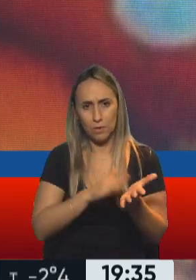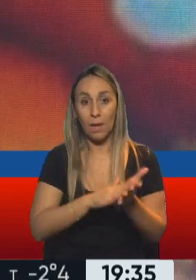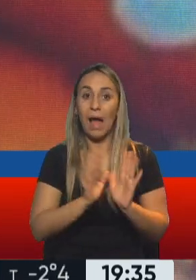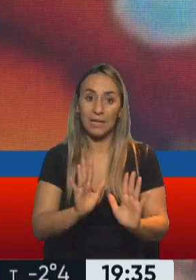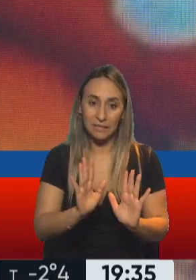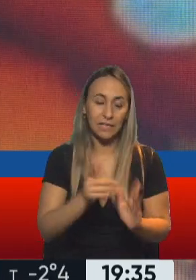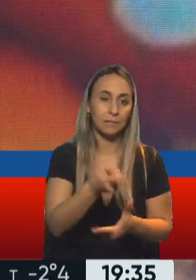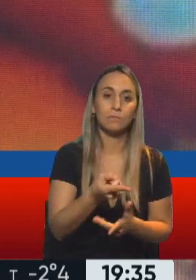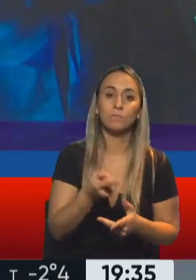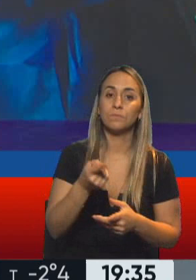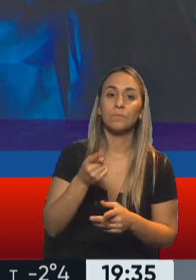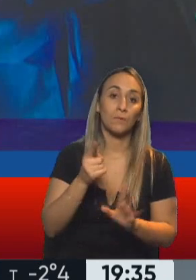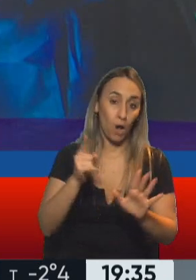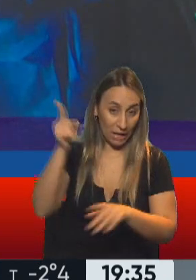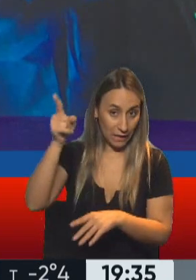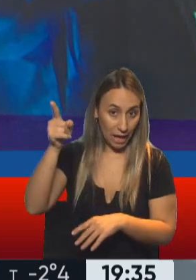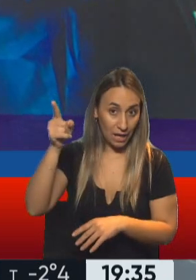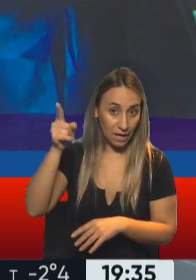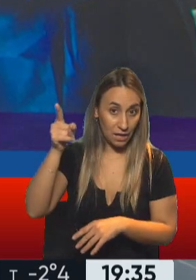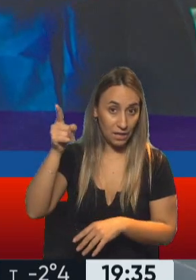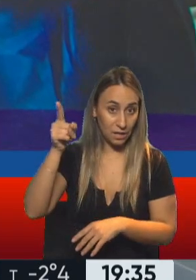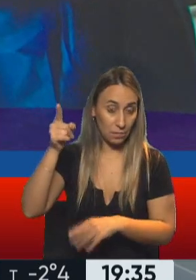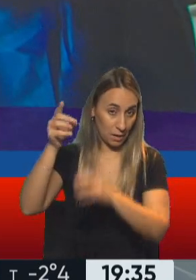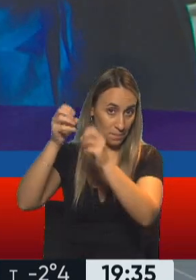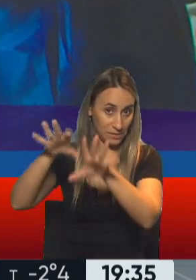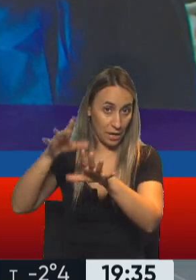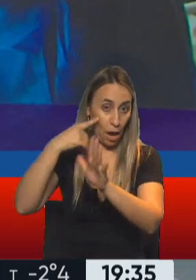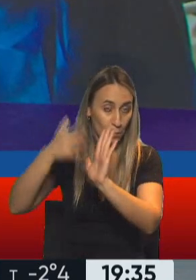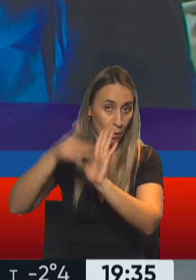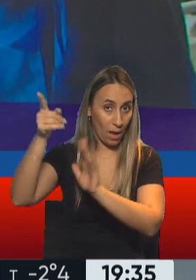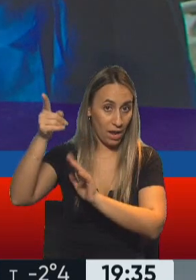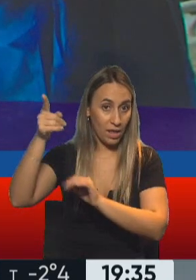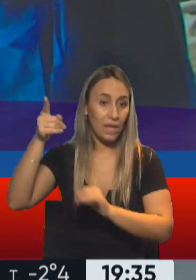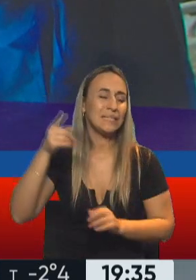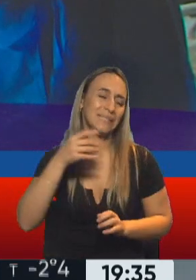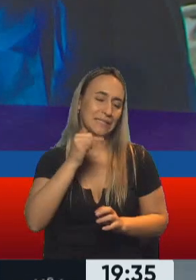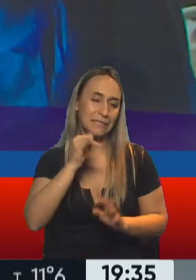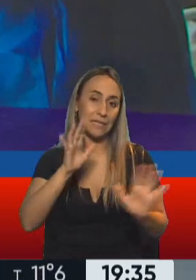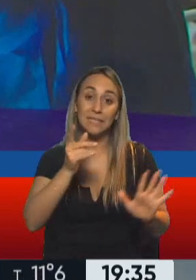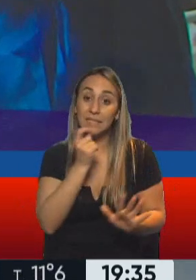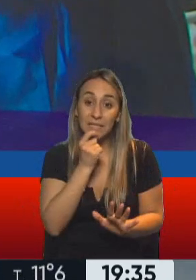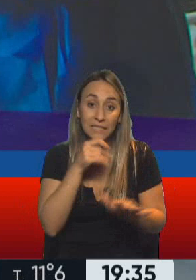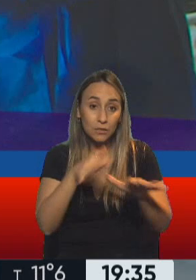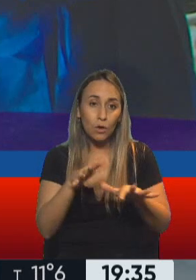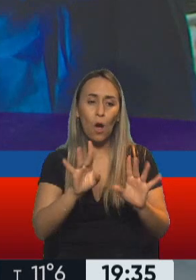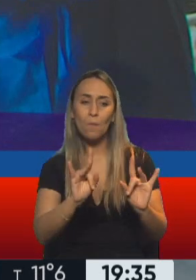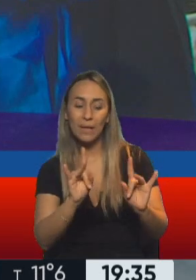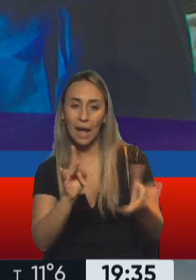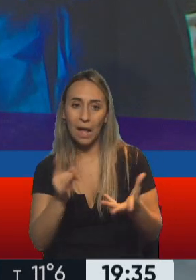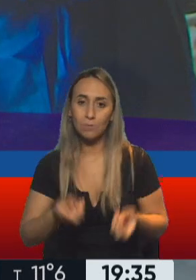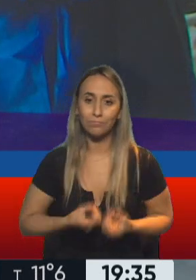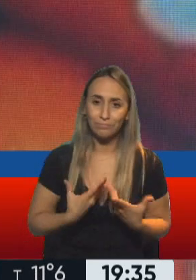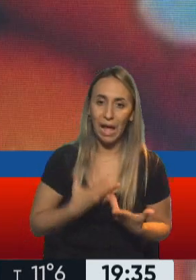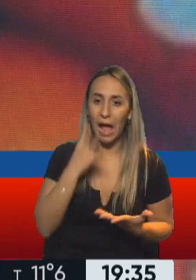más importante. Allá infectados. Sí. Ya empezar a probar. Sí. Y si no hay complicaciones, sí, que no hay